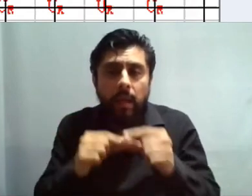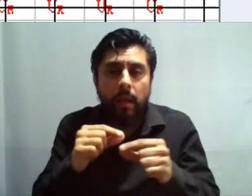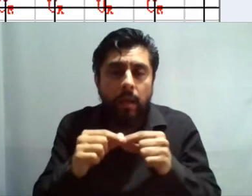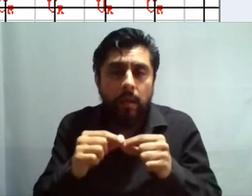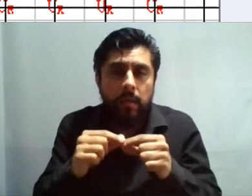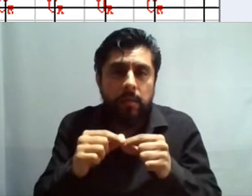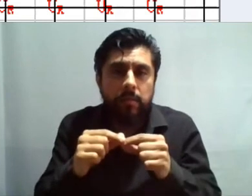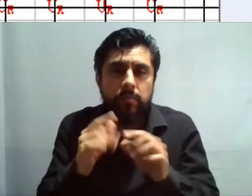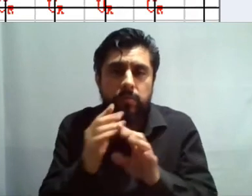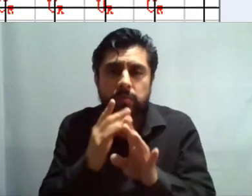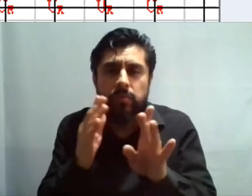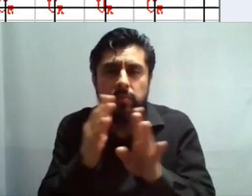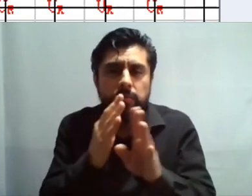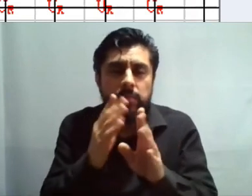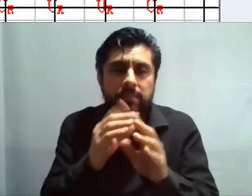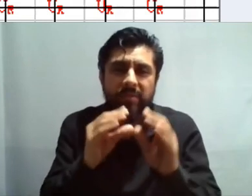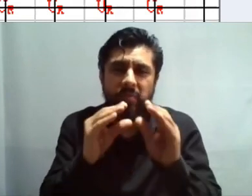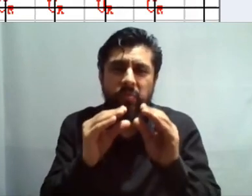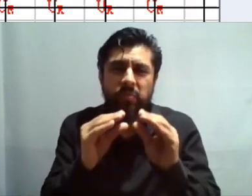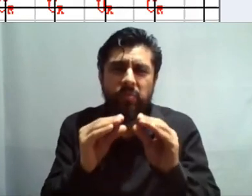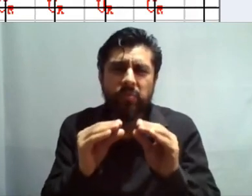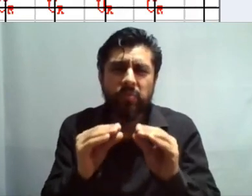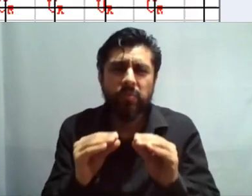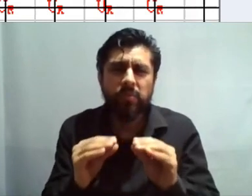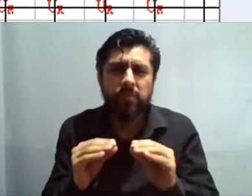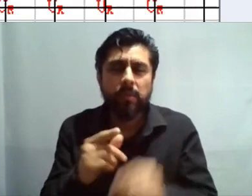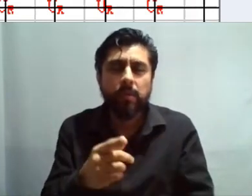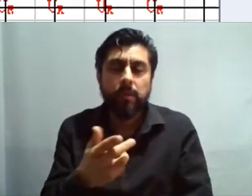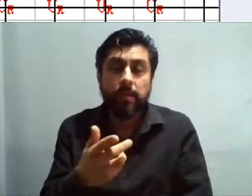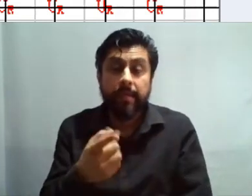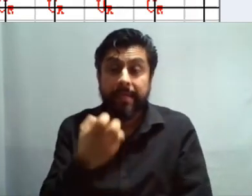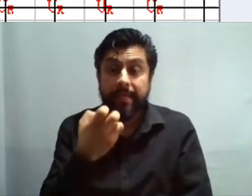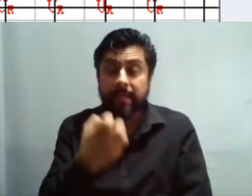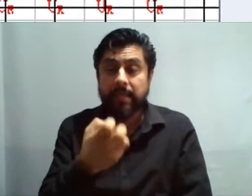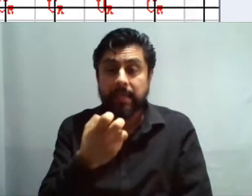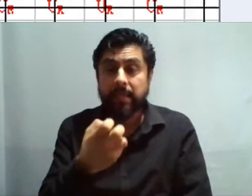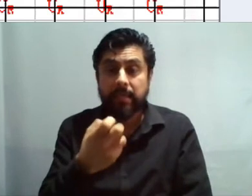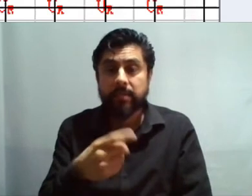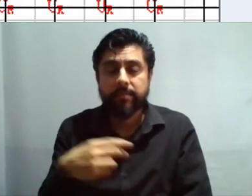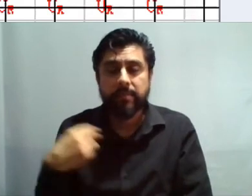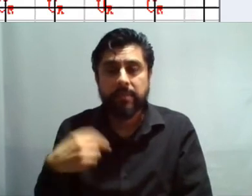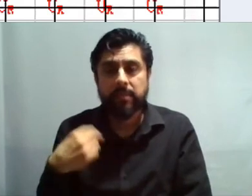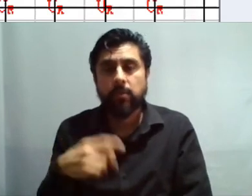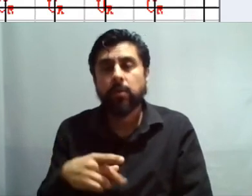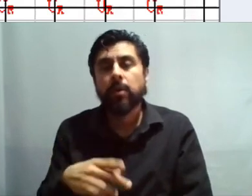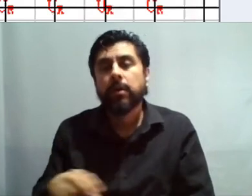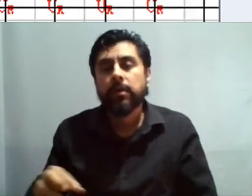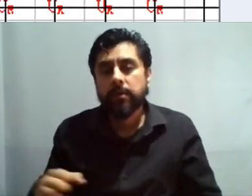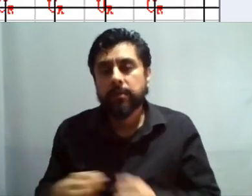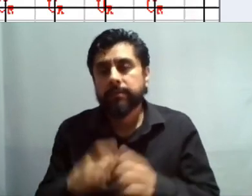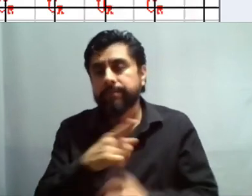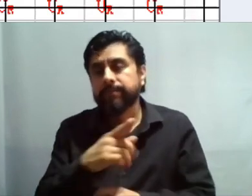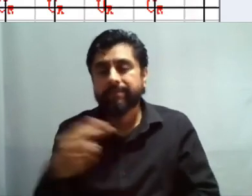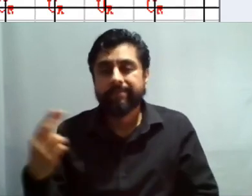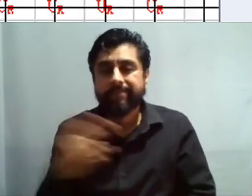funcionar o ha funcionado menos. Es decir, se convierte en una urgencia a atender por el otorrinolaringólogo. ¿Por qué?